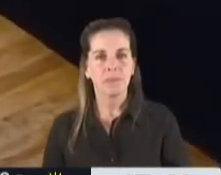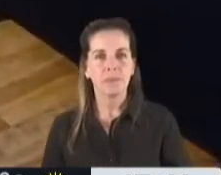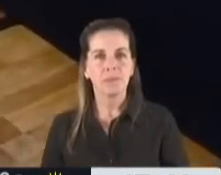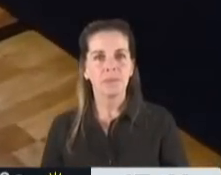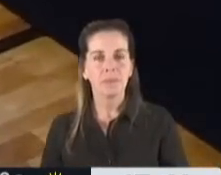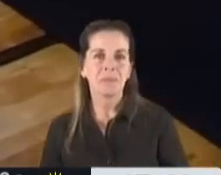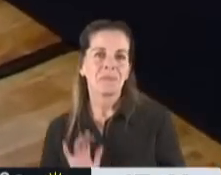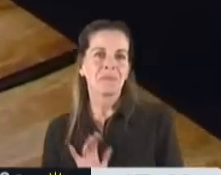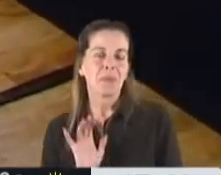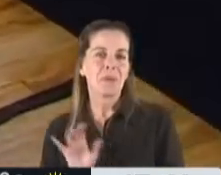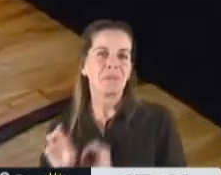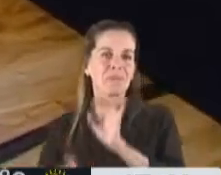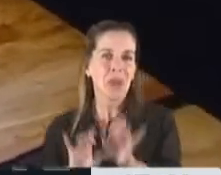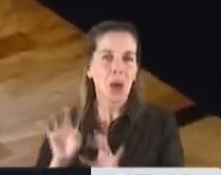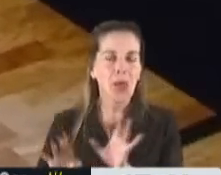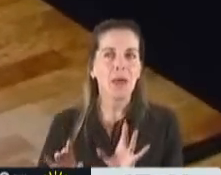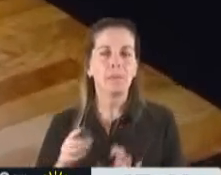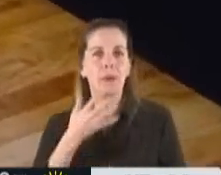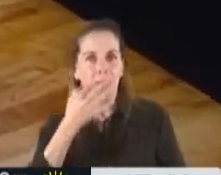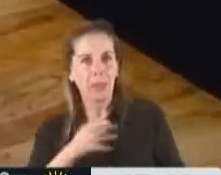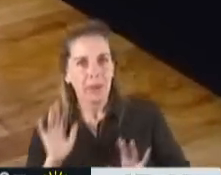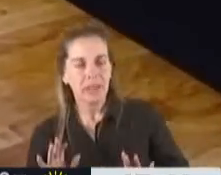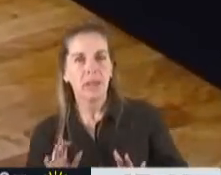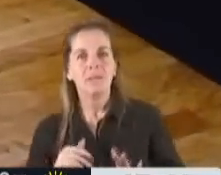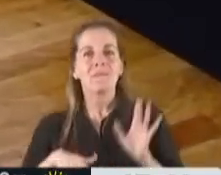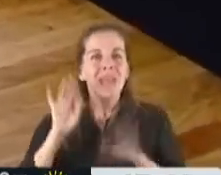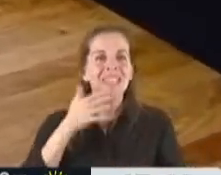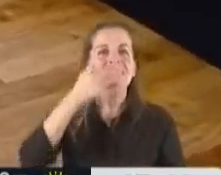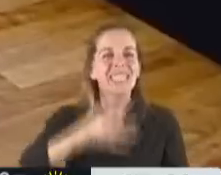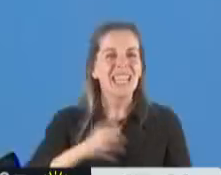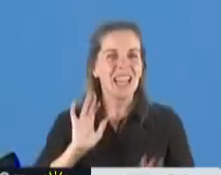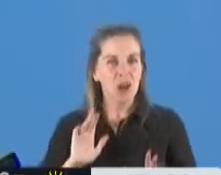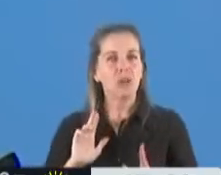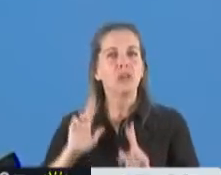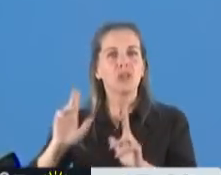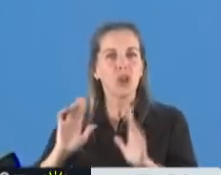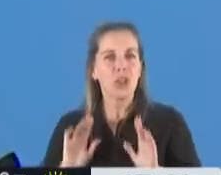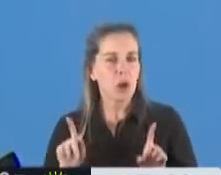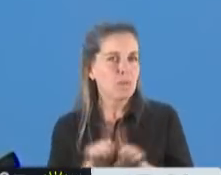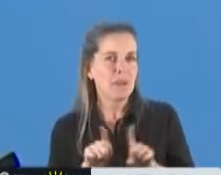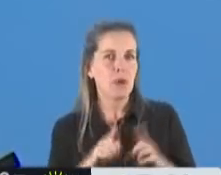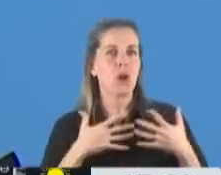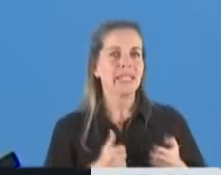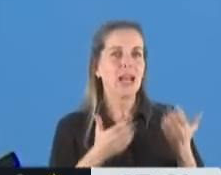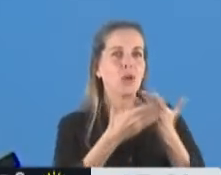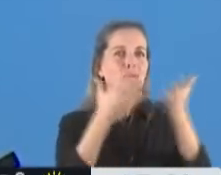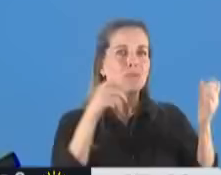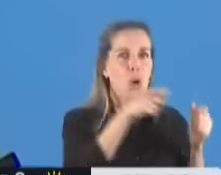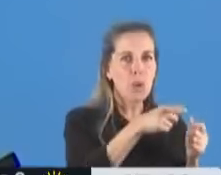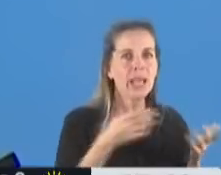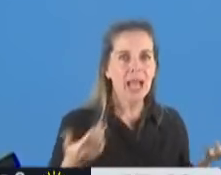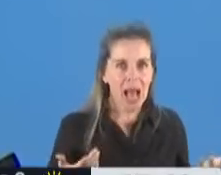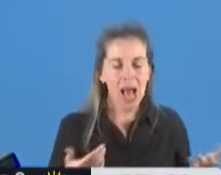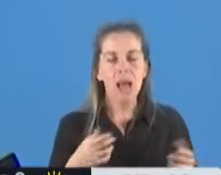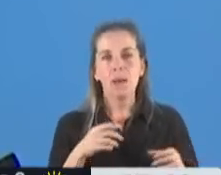Medio en broma y medio en serio, más en serio que en broma. Suelo decir que así como la salud pública le guardó un lugar de privilegio a